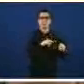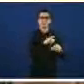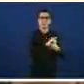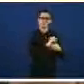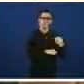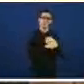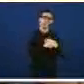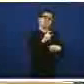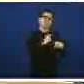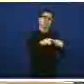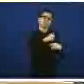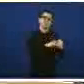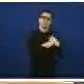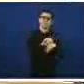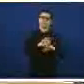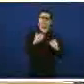máis e moitas gracias